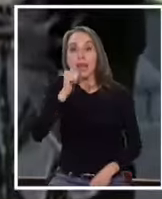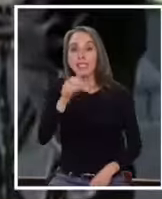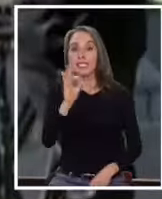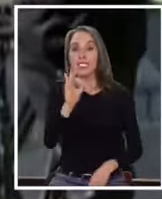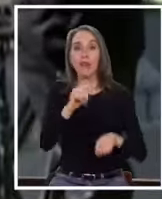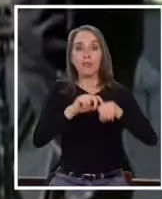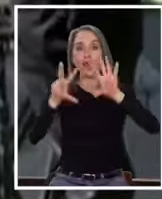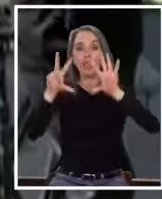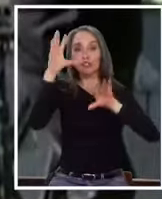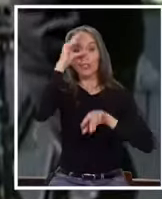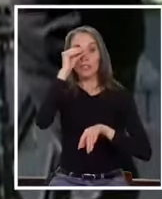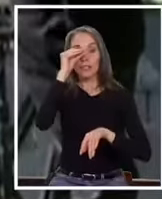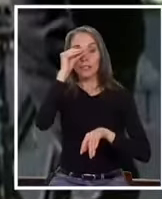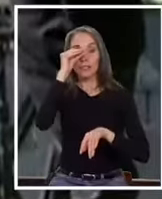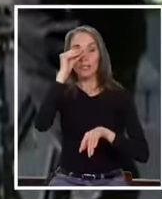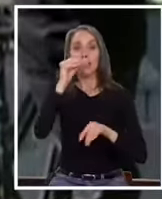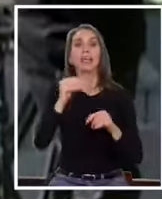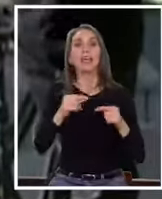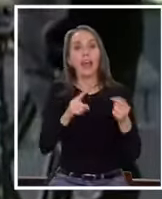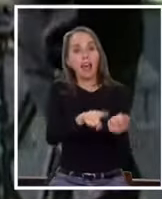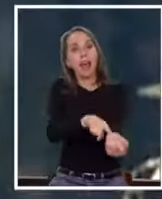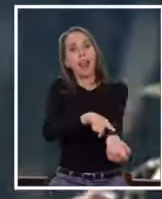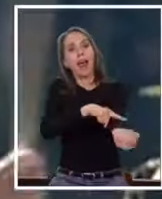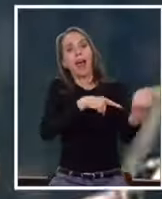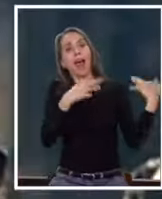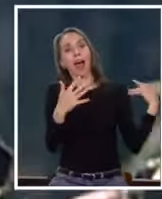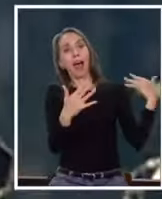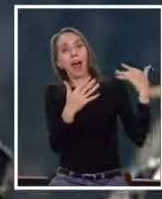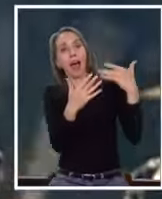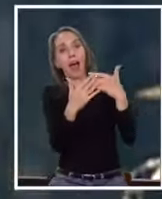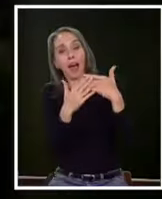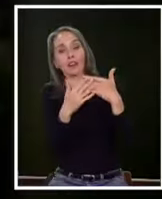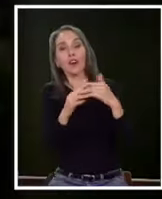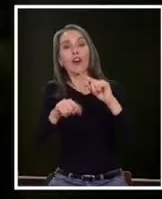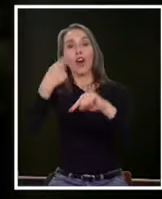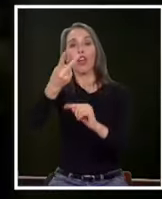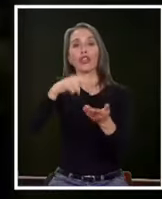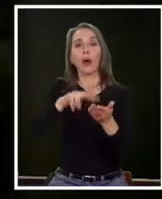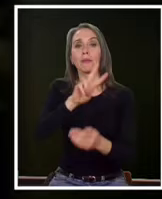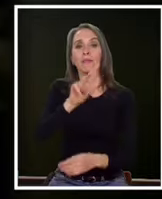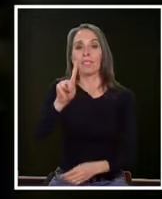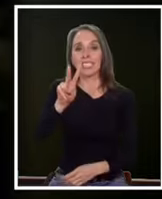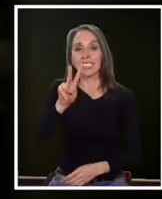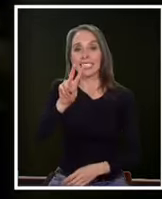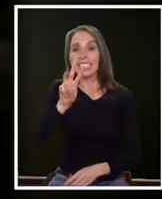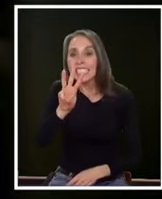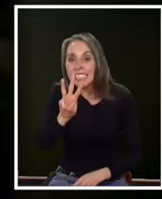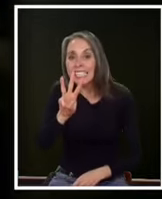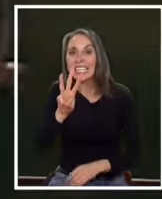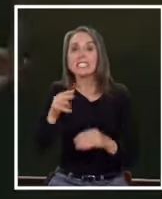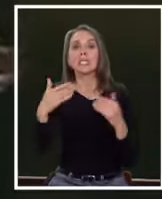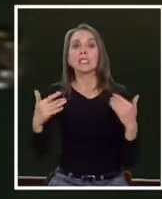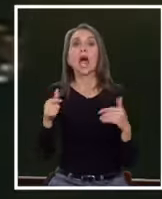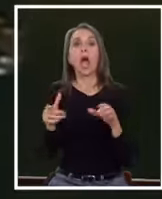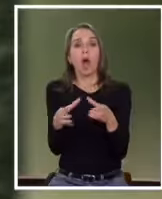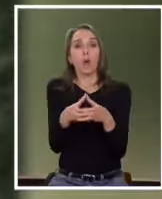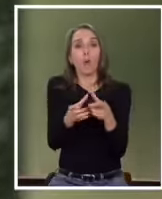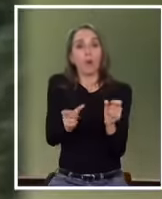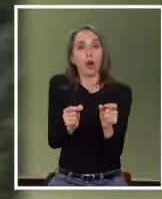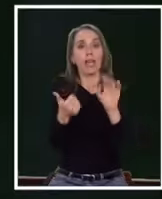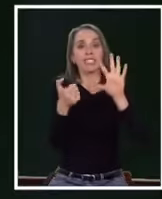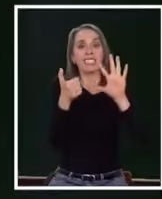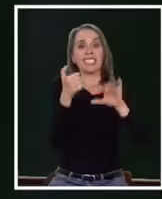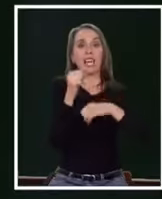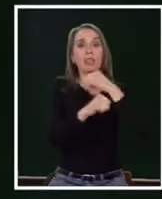a las 20 horas, en el camino largo que ya los encarama, será el 2023, sobre sus 60 años de historia, de la